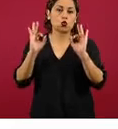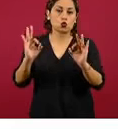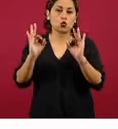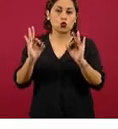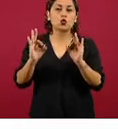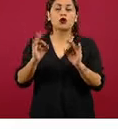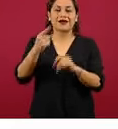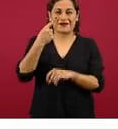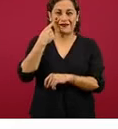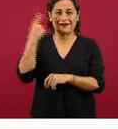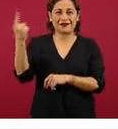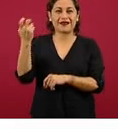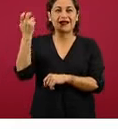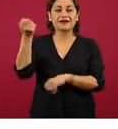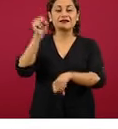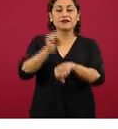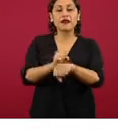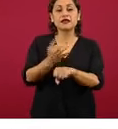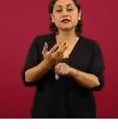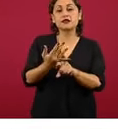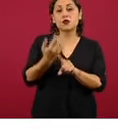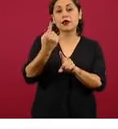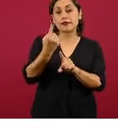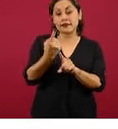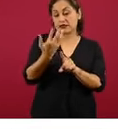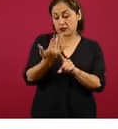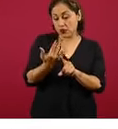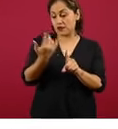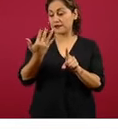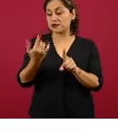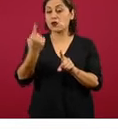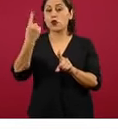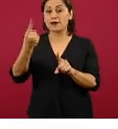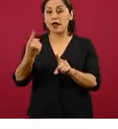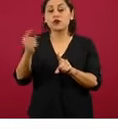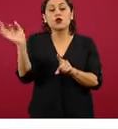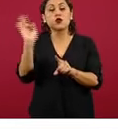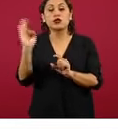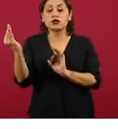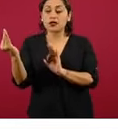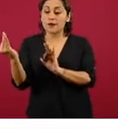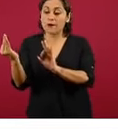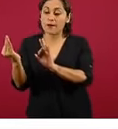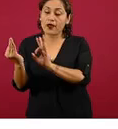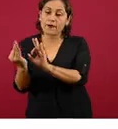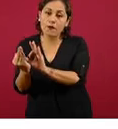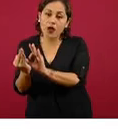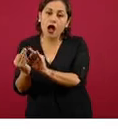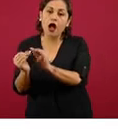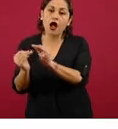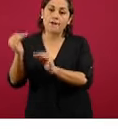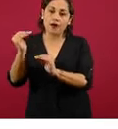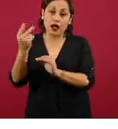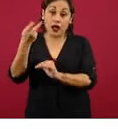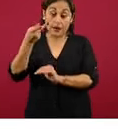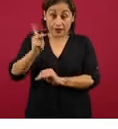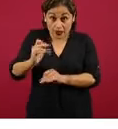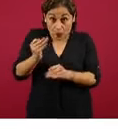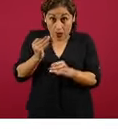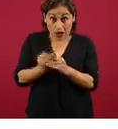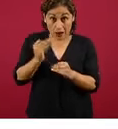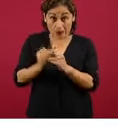51 a la 50, es posible que a lo largo de la semana vaya disminuyendo, pero dado que abrimos con un 13%